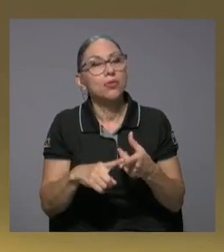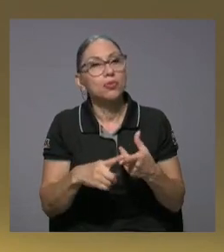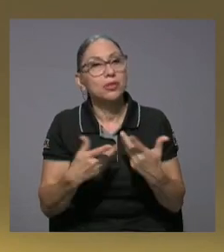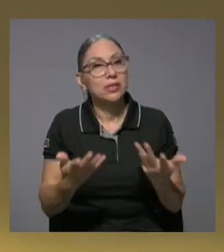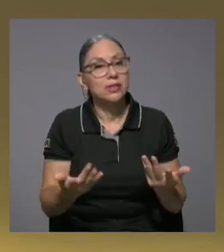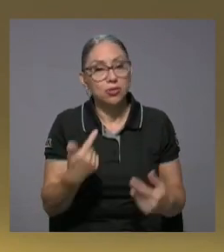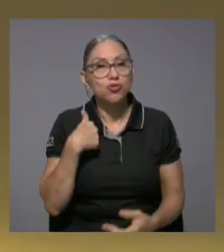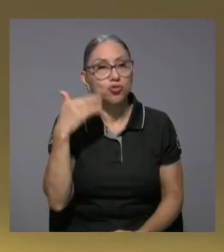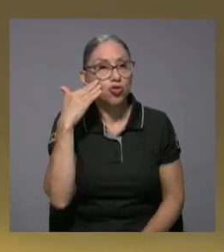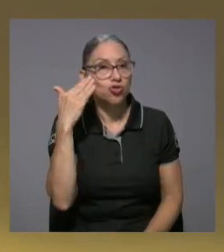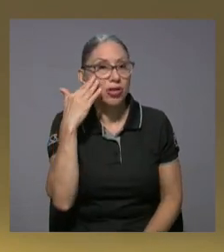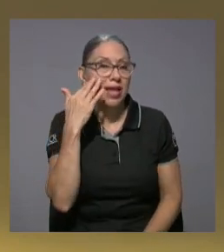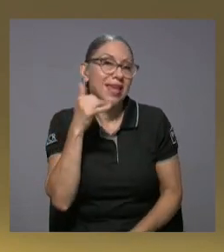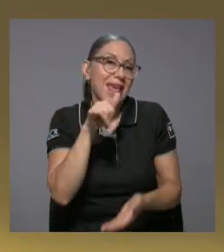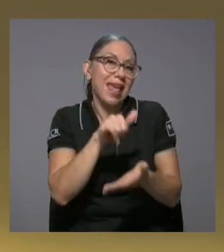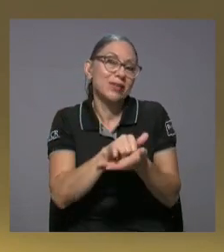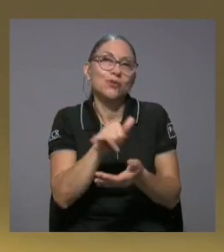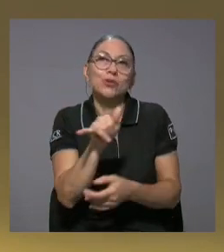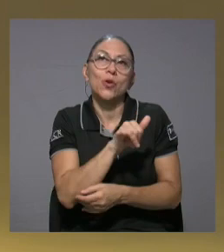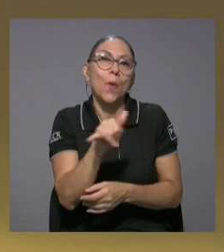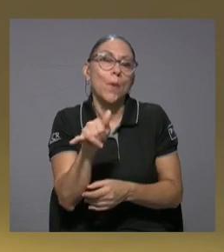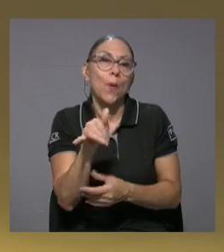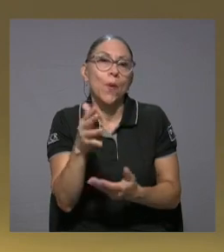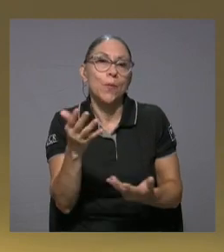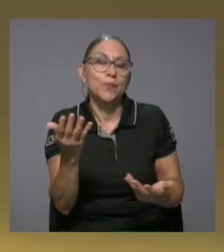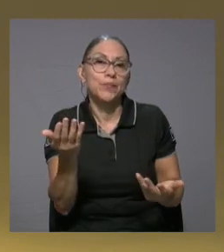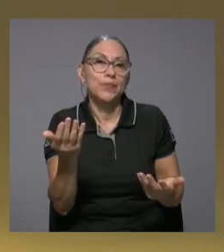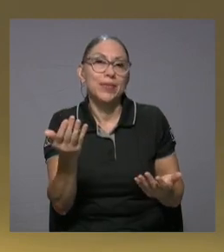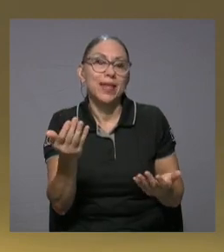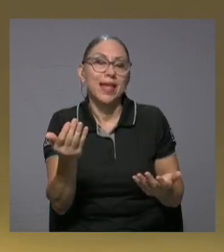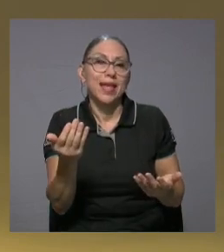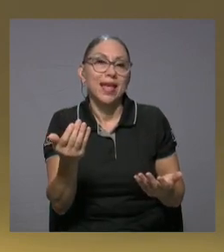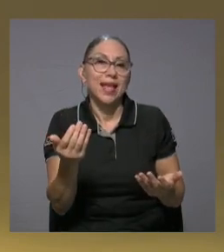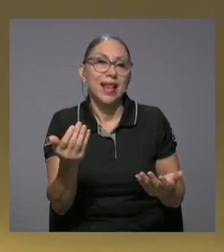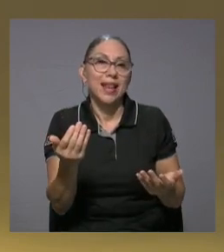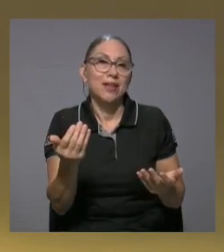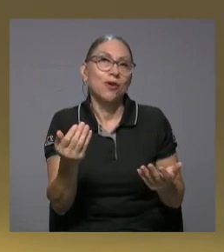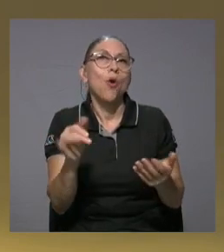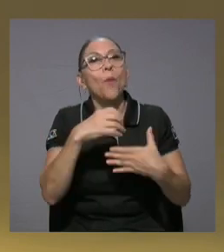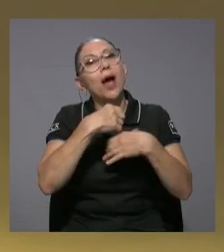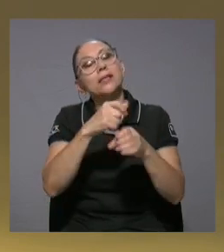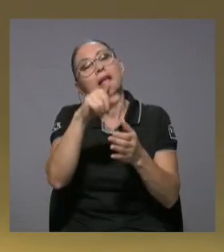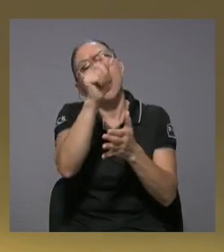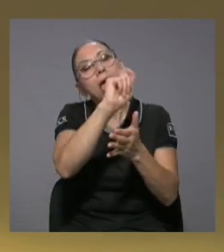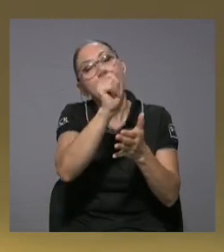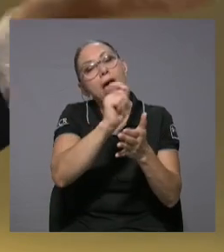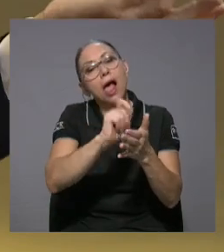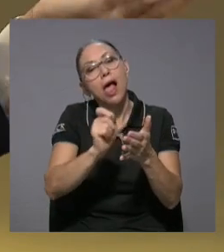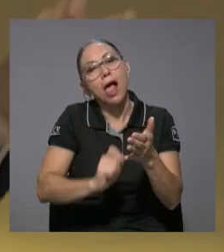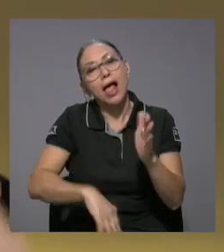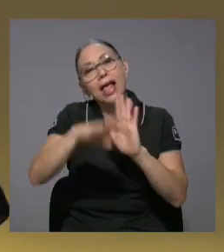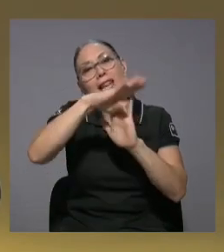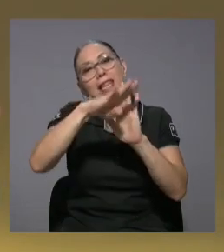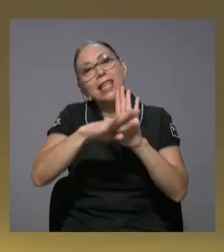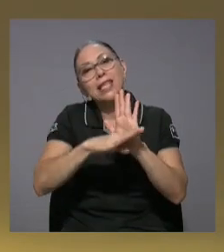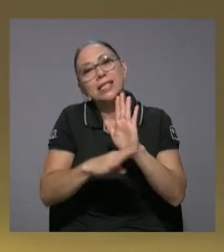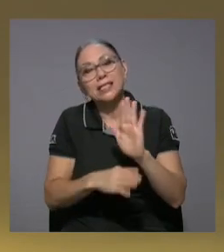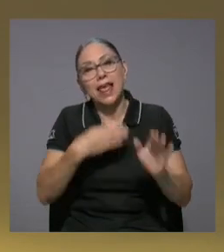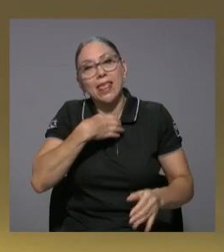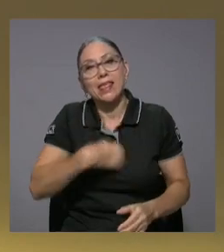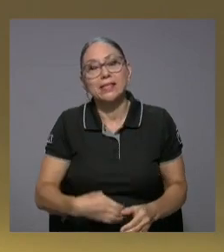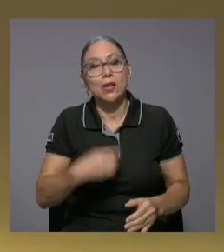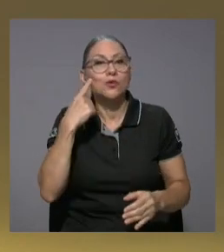yo sé que esto es como la lista de deseos navideños, pero me parece